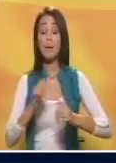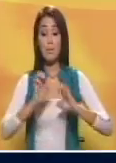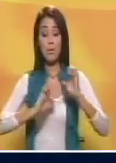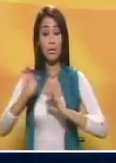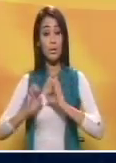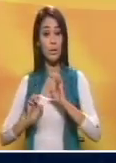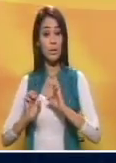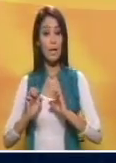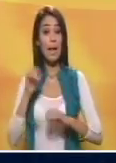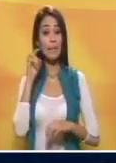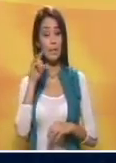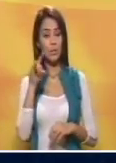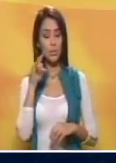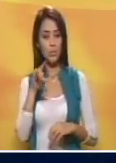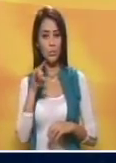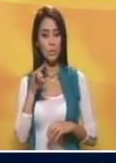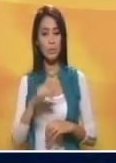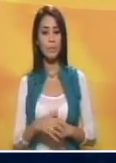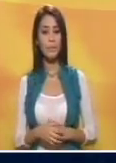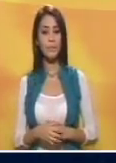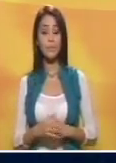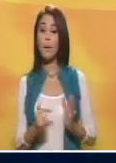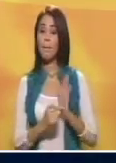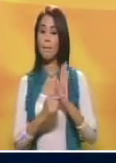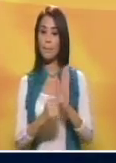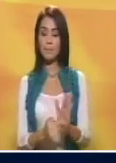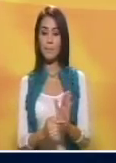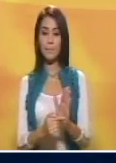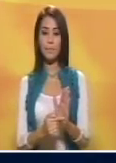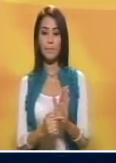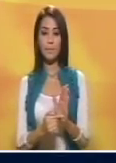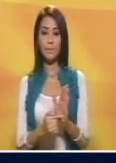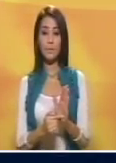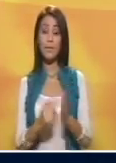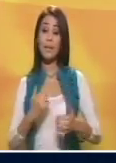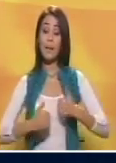auditorías el día lunes. No solamente tenemos presentación de las